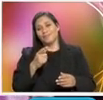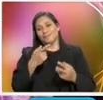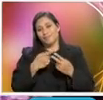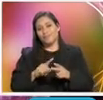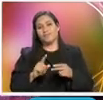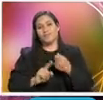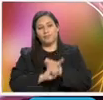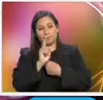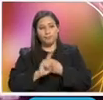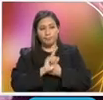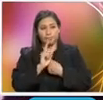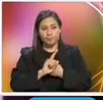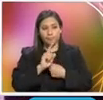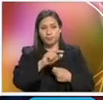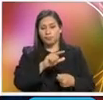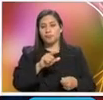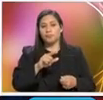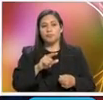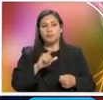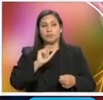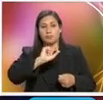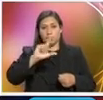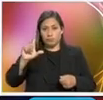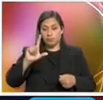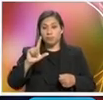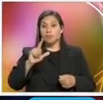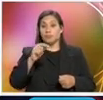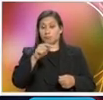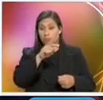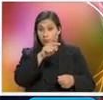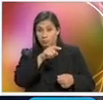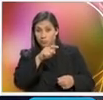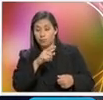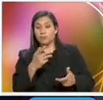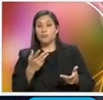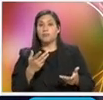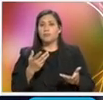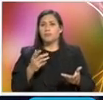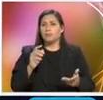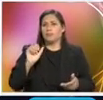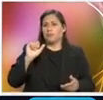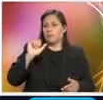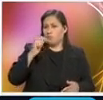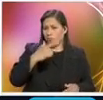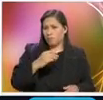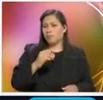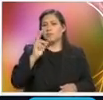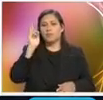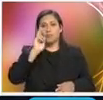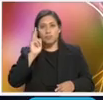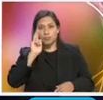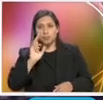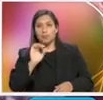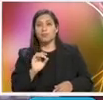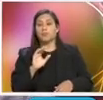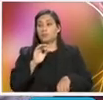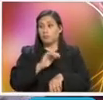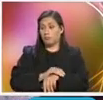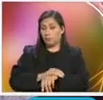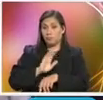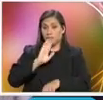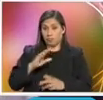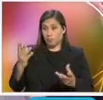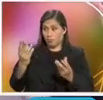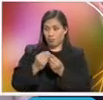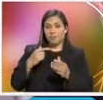aunque tengas la fama y el talento, si te agarras de algo, ya sea de algún vicio o de una mala amistad,